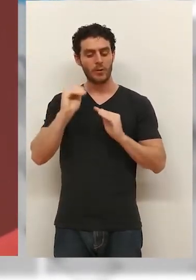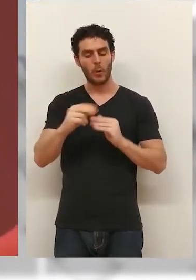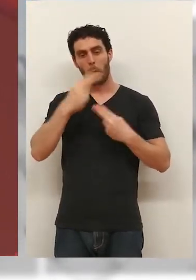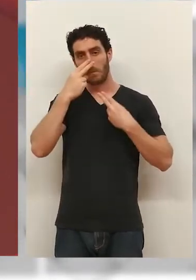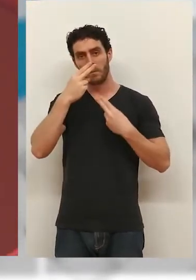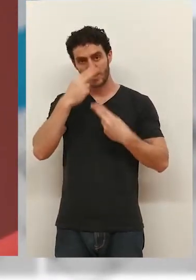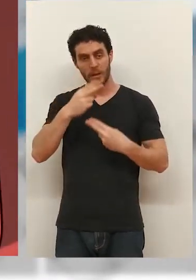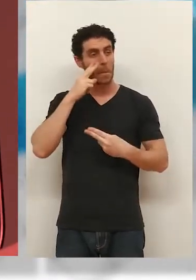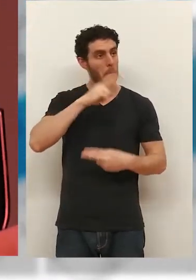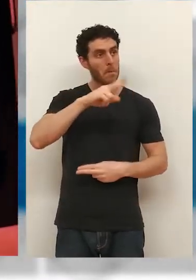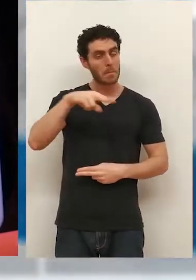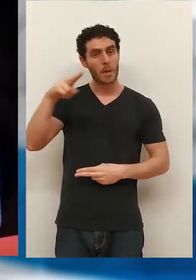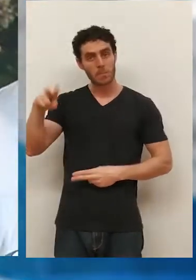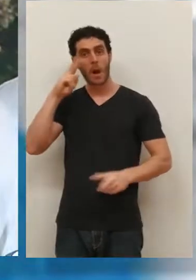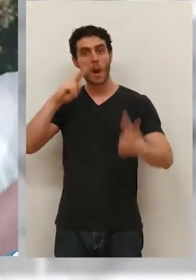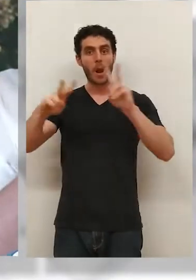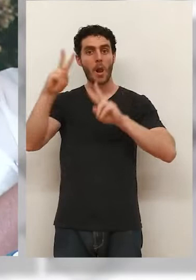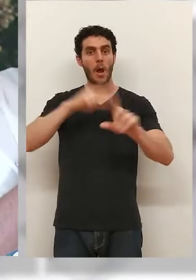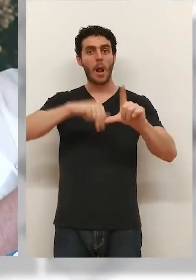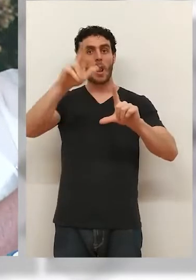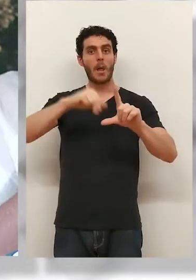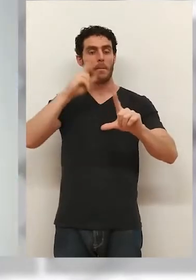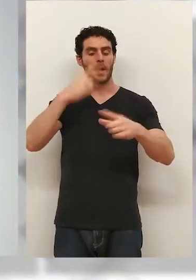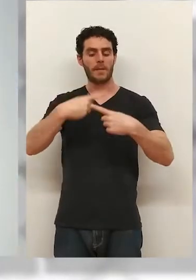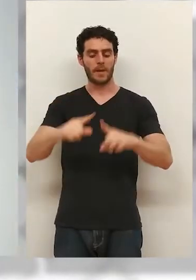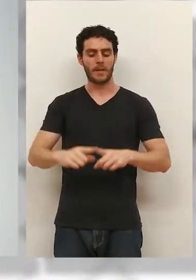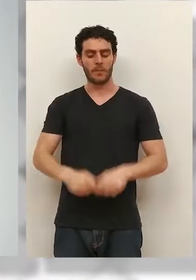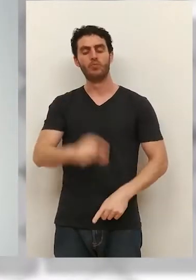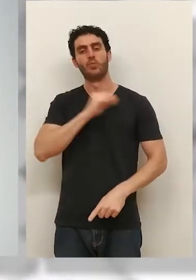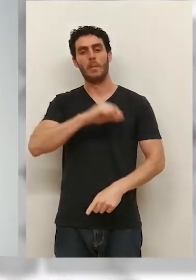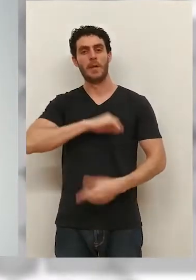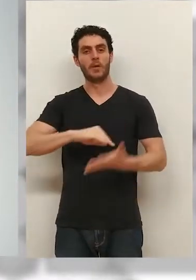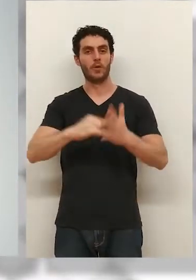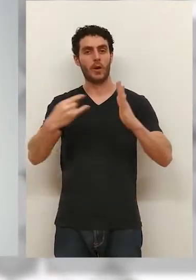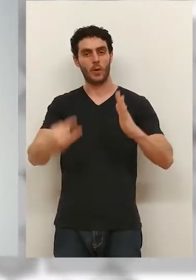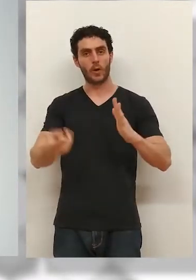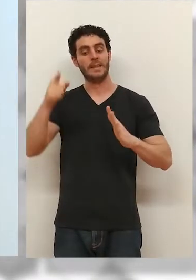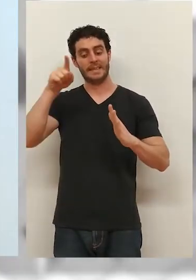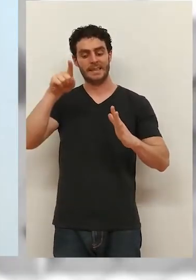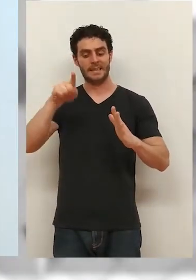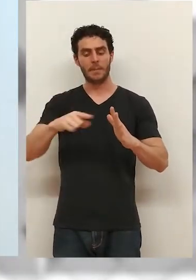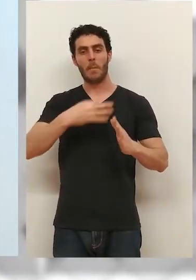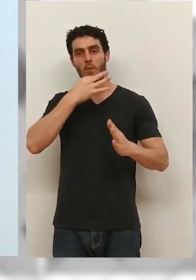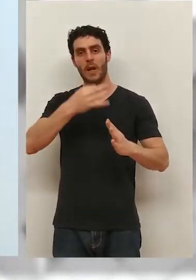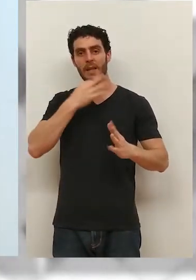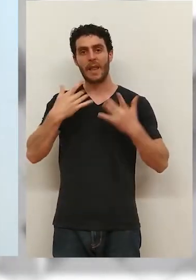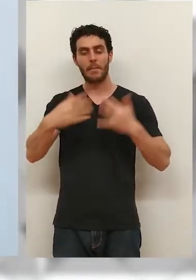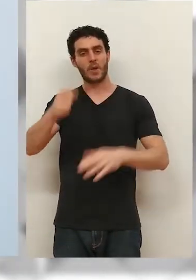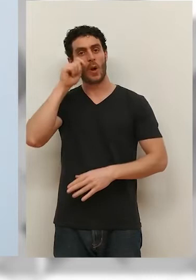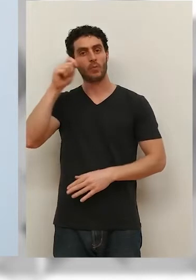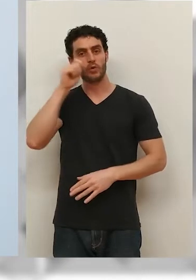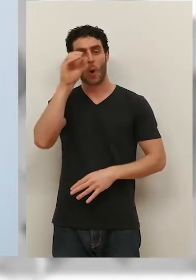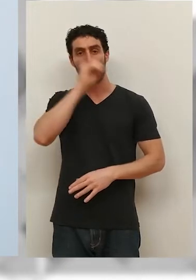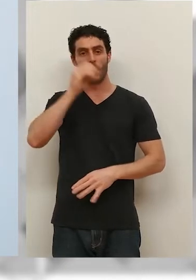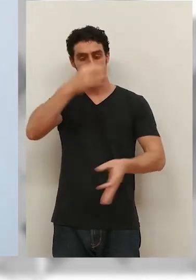podrá hacer una visita autónoma en la que verá las obras de una manera diferente. Un espíritu tecnológico que también llegará por la tarde al patio del museo